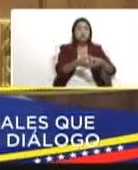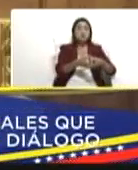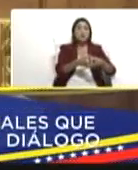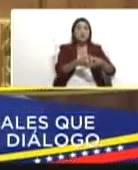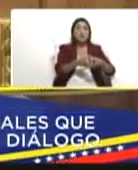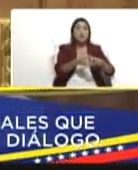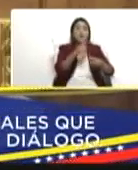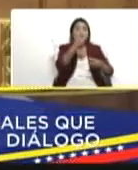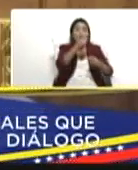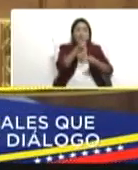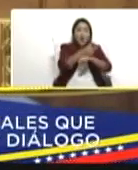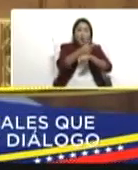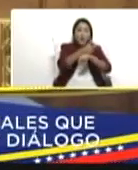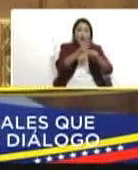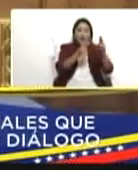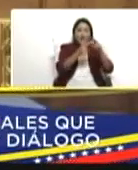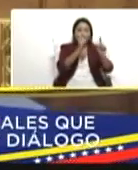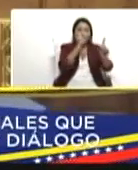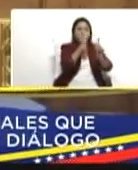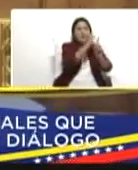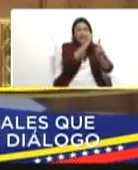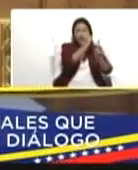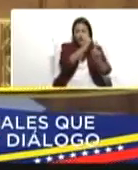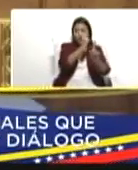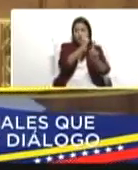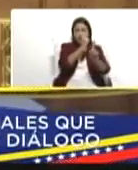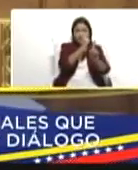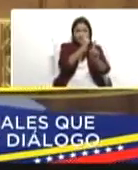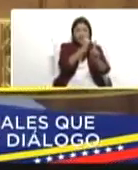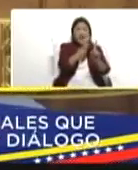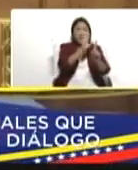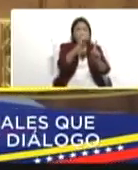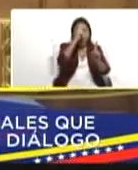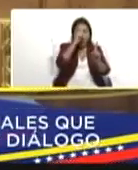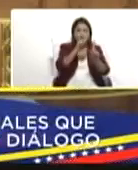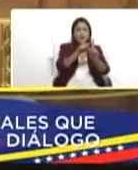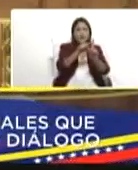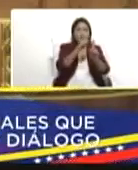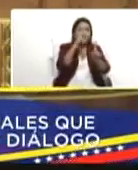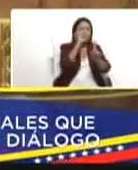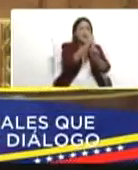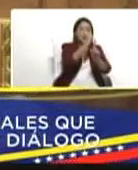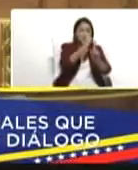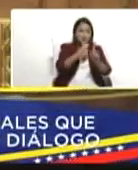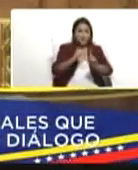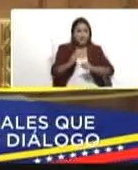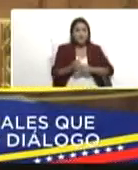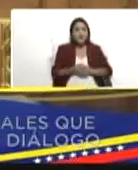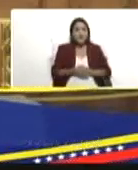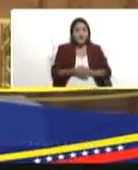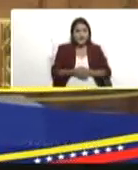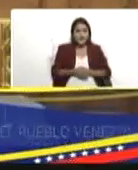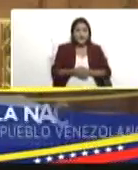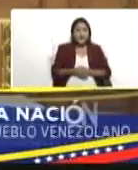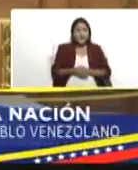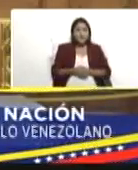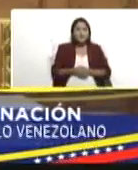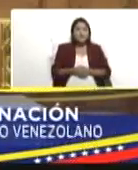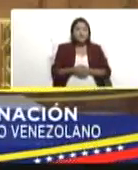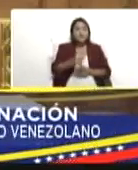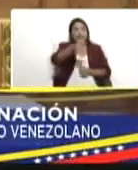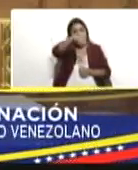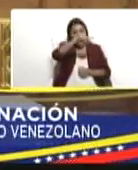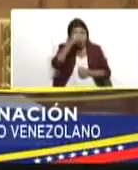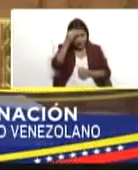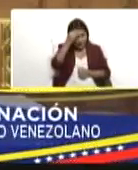Ian a buscar a Freddy Bernal cree en ellos y lo iban a capturar y asesinarlo cree en